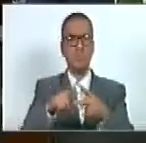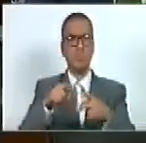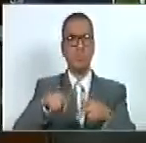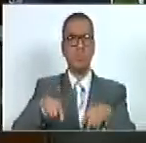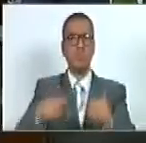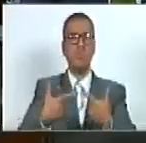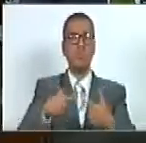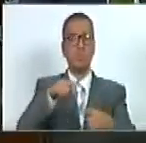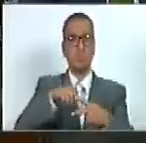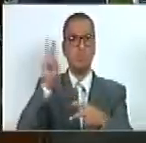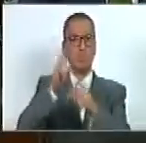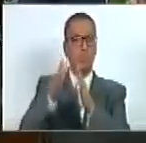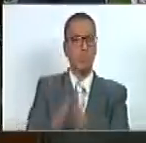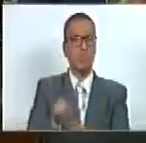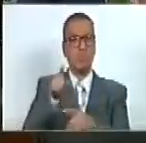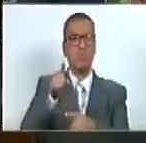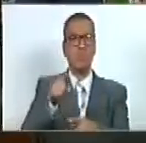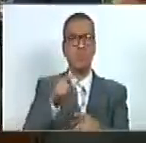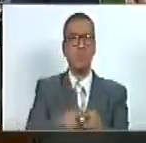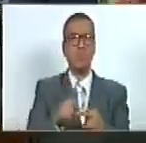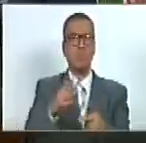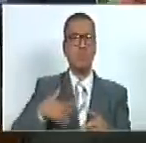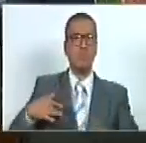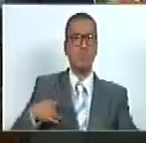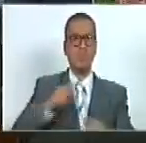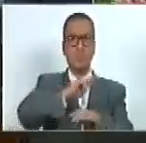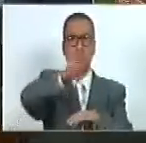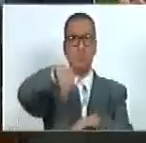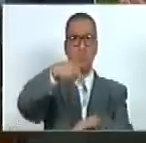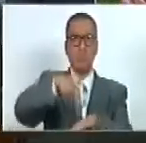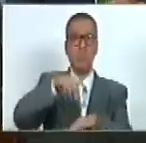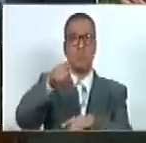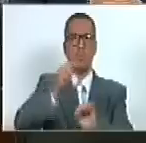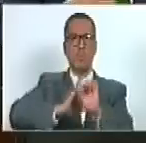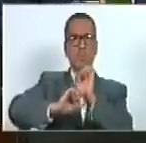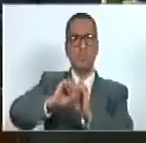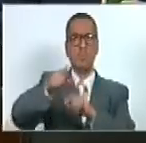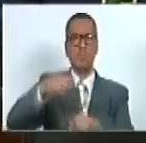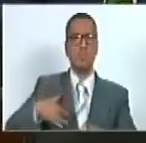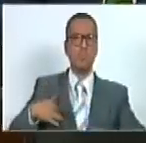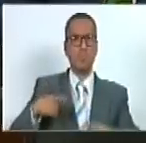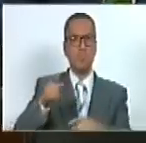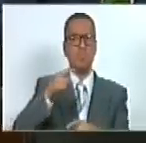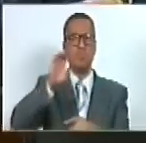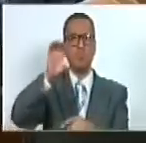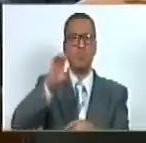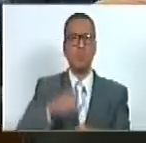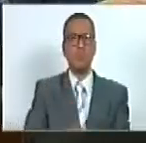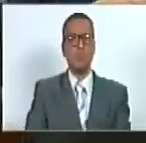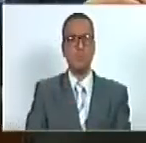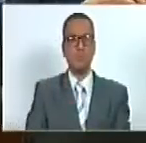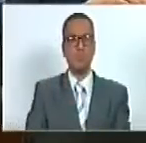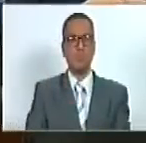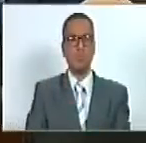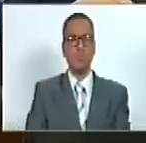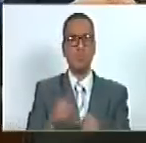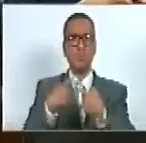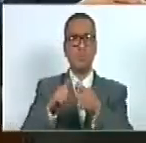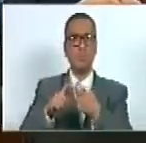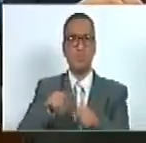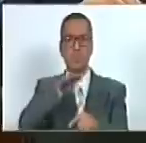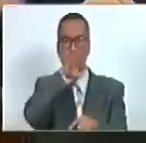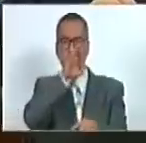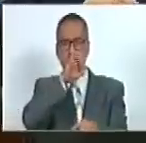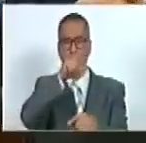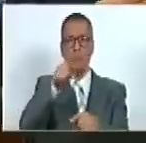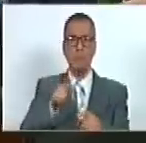la venezolanidad, contrario al sentido nacional y contrario al sentido de la patria. A otro perro con ese